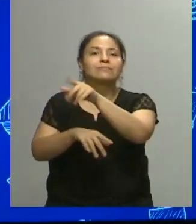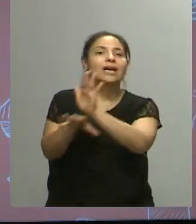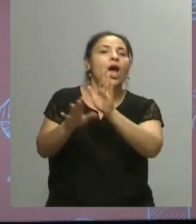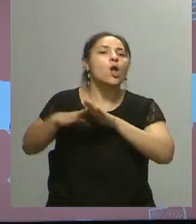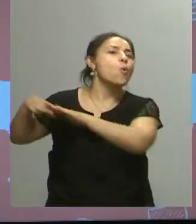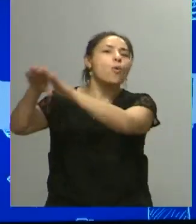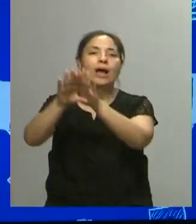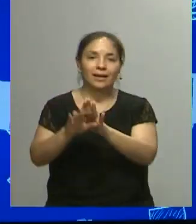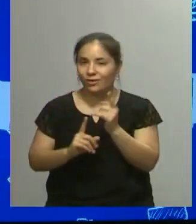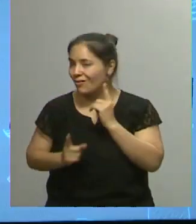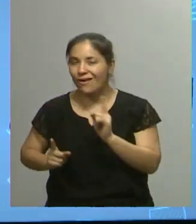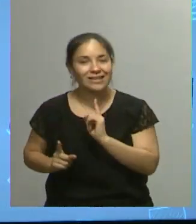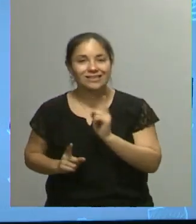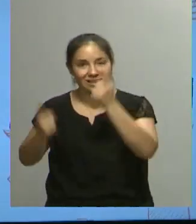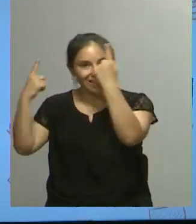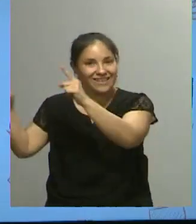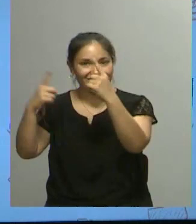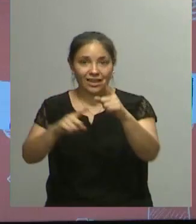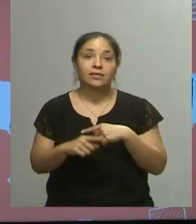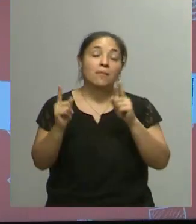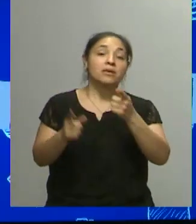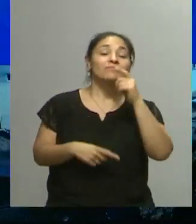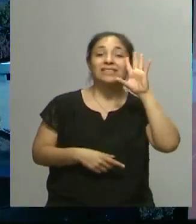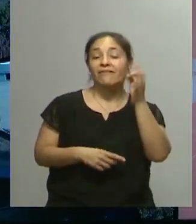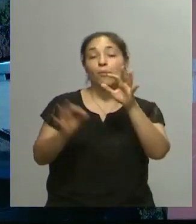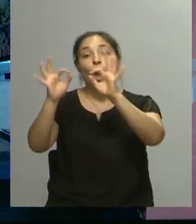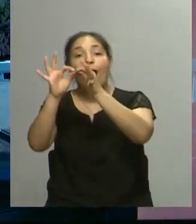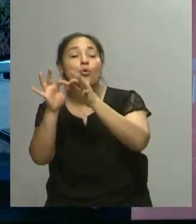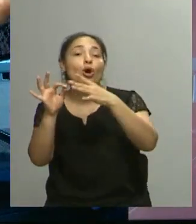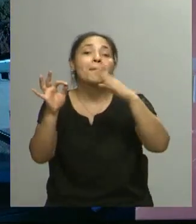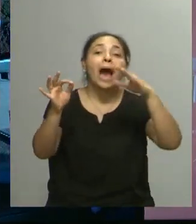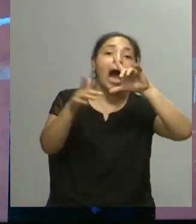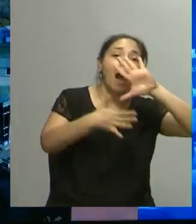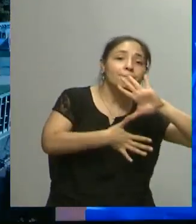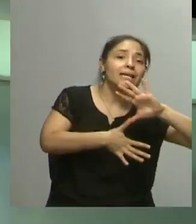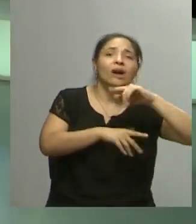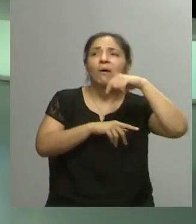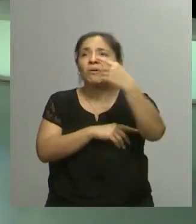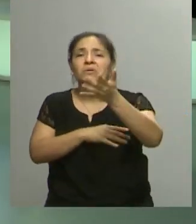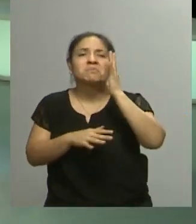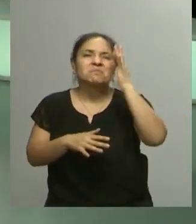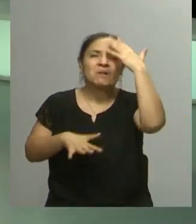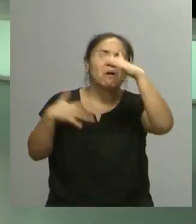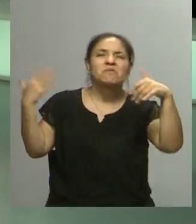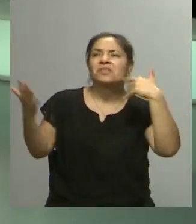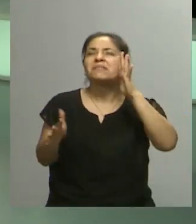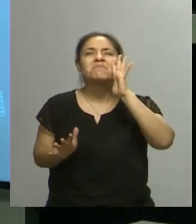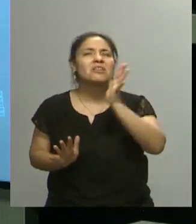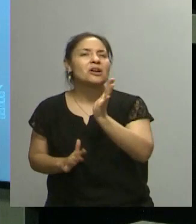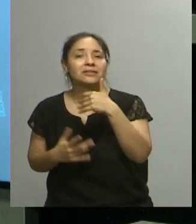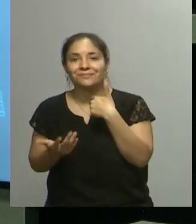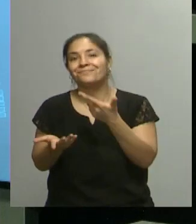que todo lo que, a ver, solo sabemos de Europa y de América y del resto medio que lo confundimos para todos lados, entonces